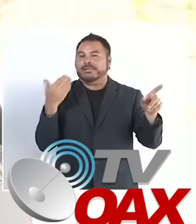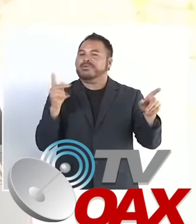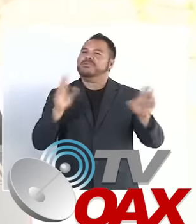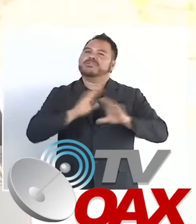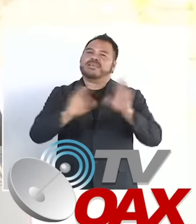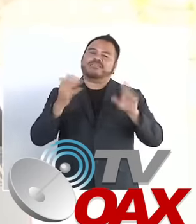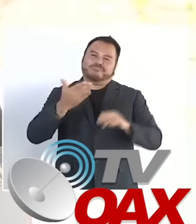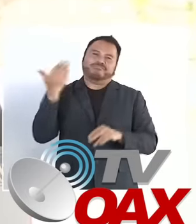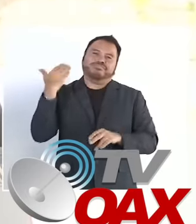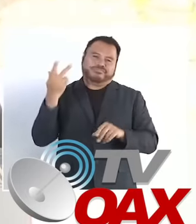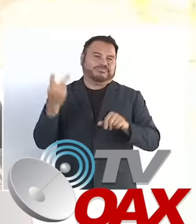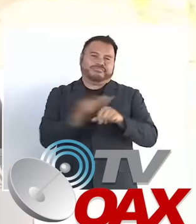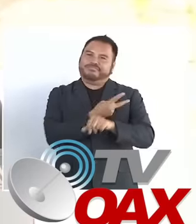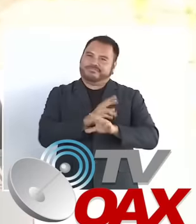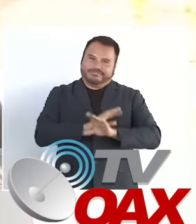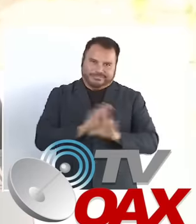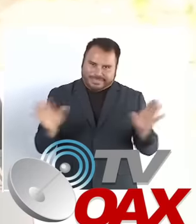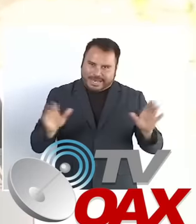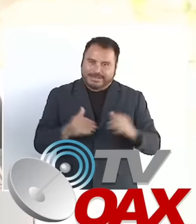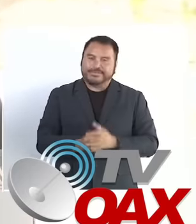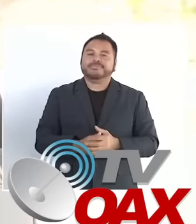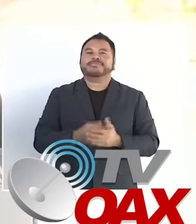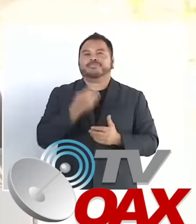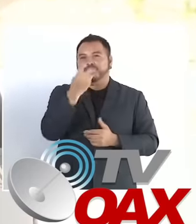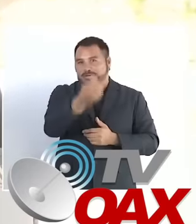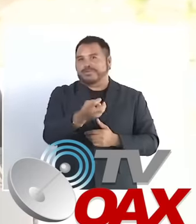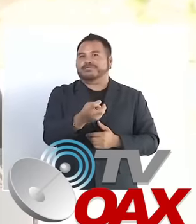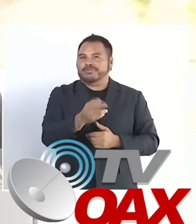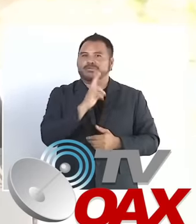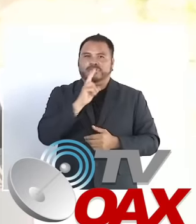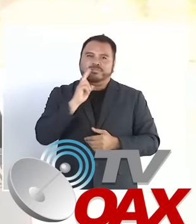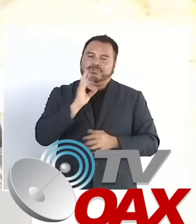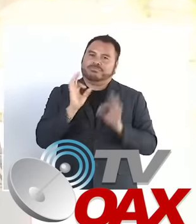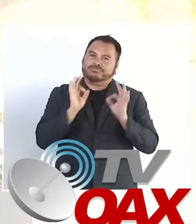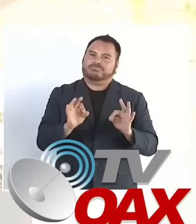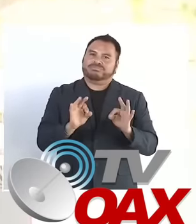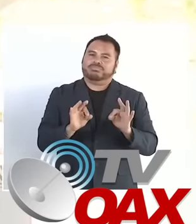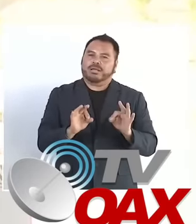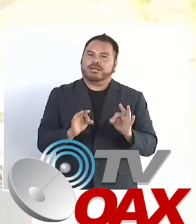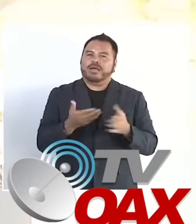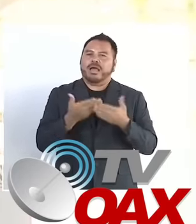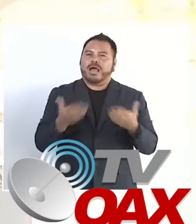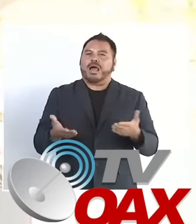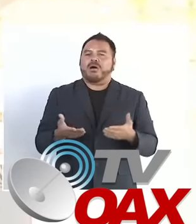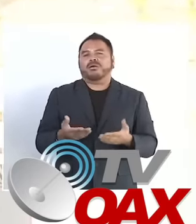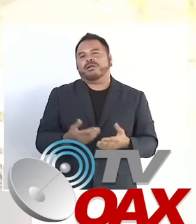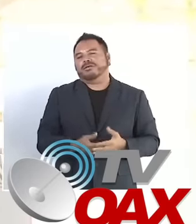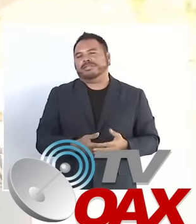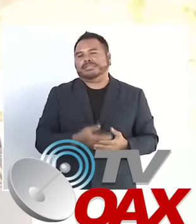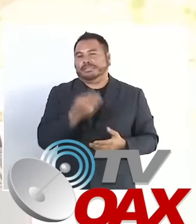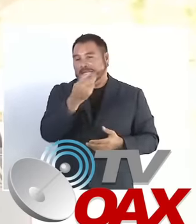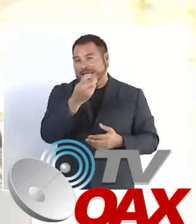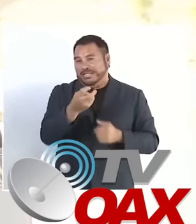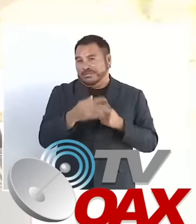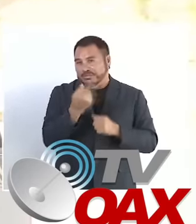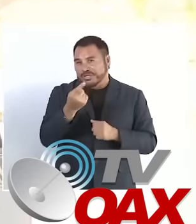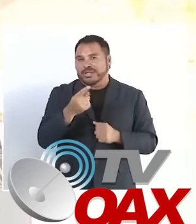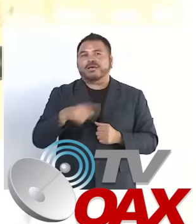quedó resuelto, por eso es una buena noticia y se debe mucho a